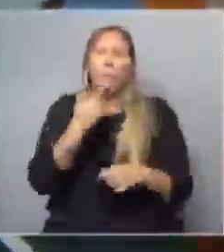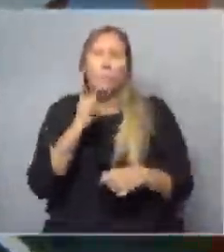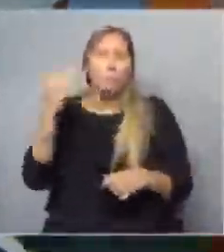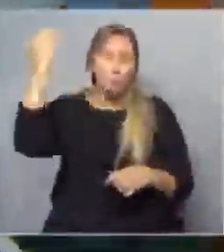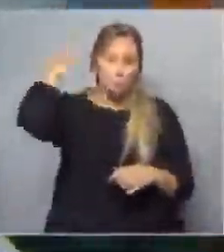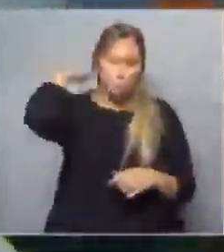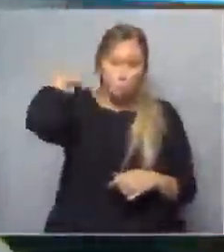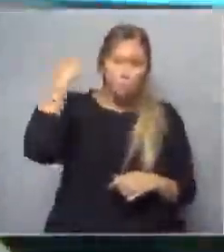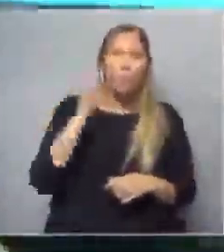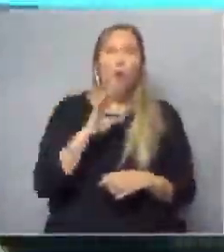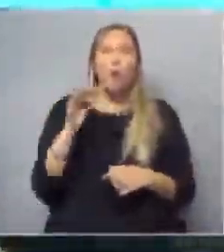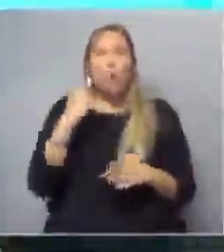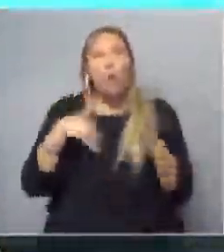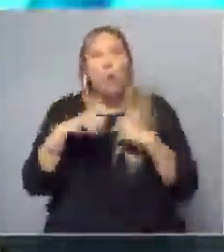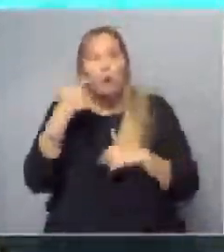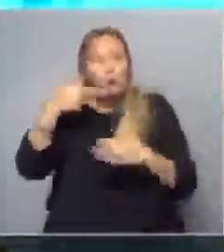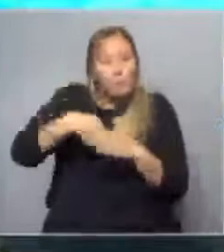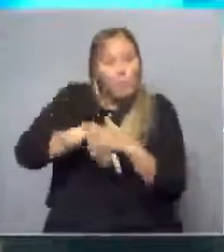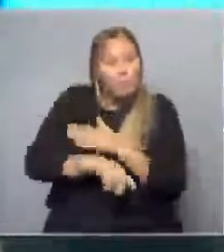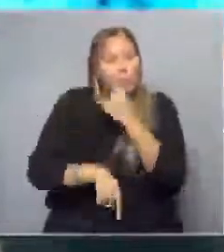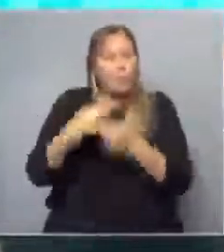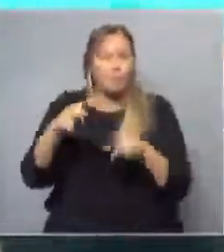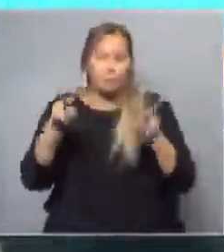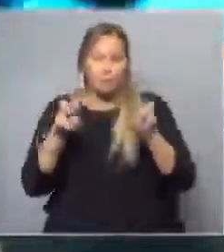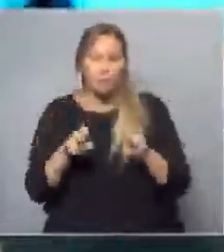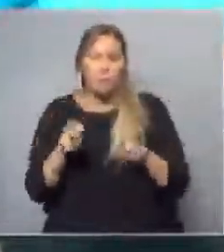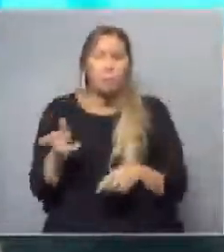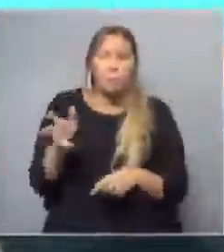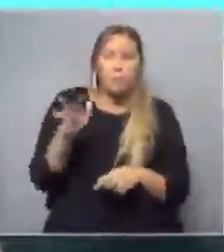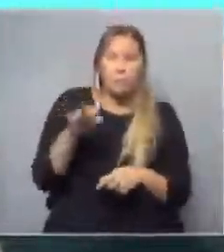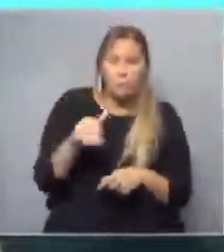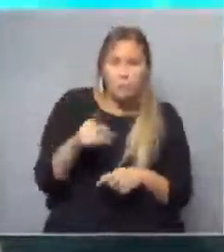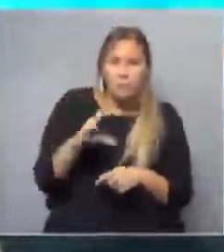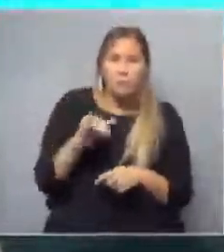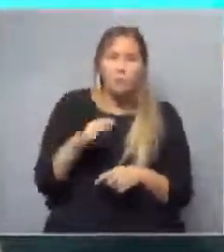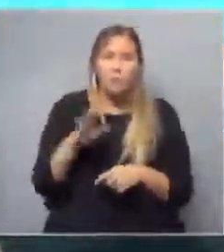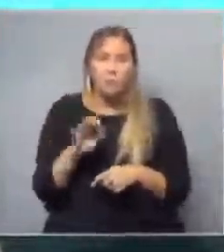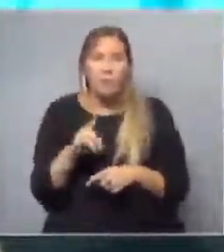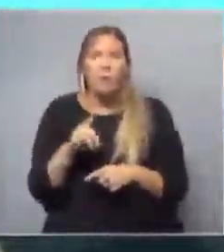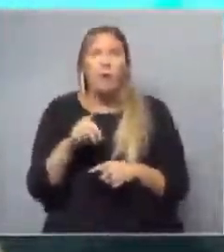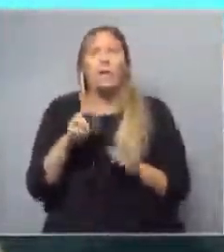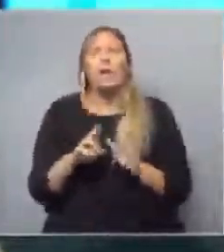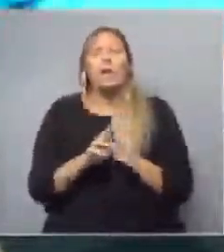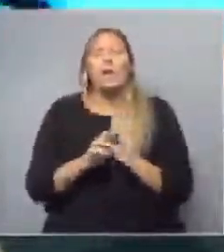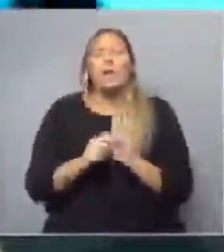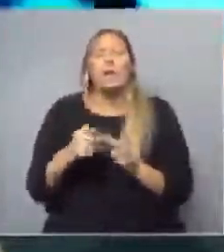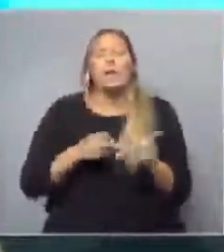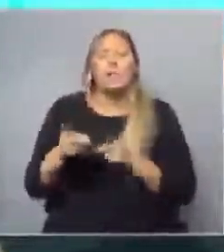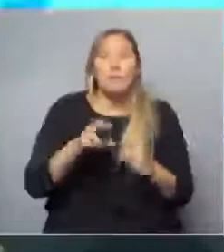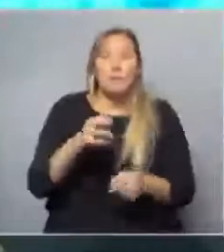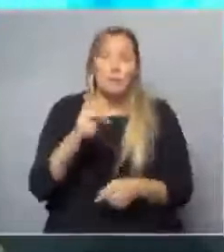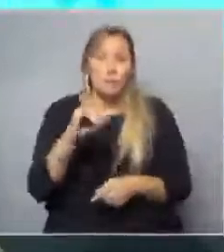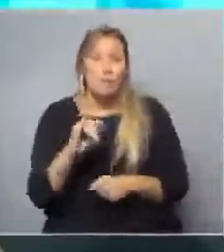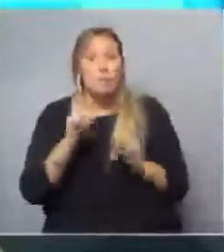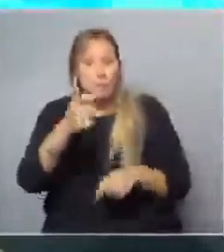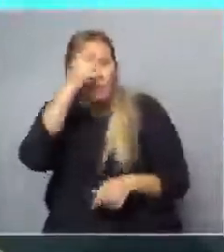para expandir fronteras del conocimiento, algo cotidiano en el CEIMBio, que dirige Rafael Radi. También hay ciencia en